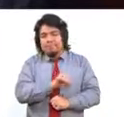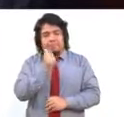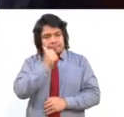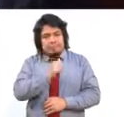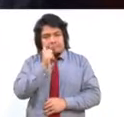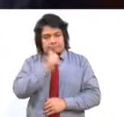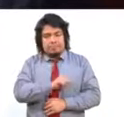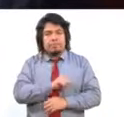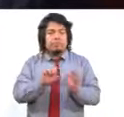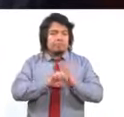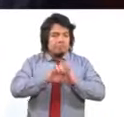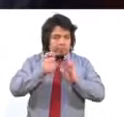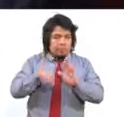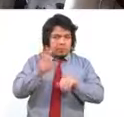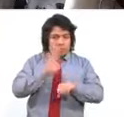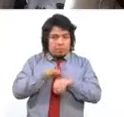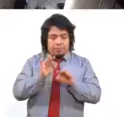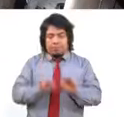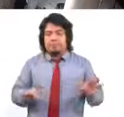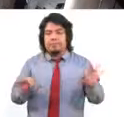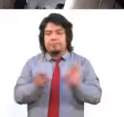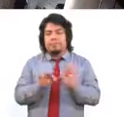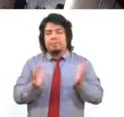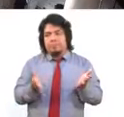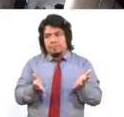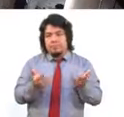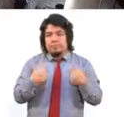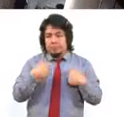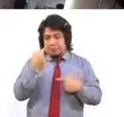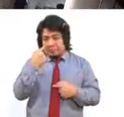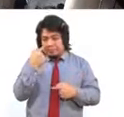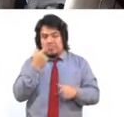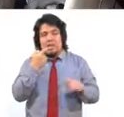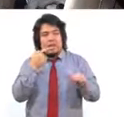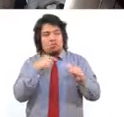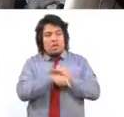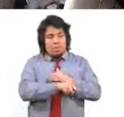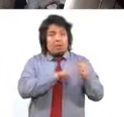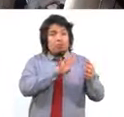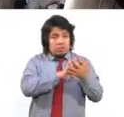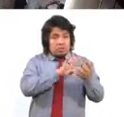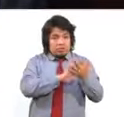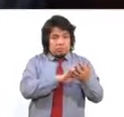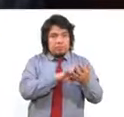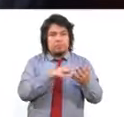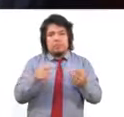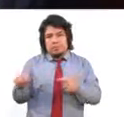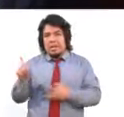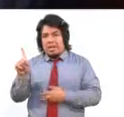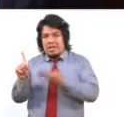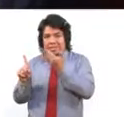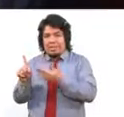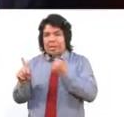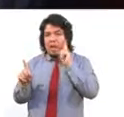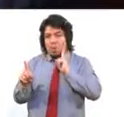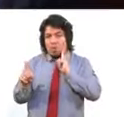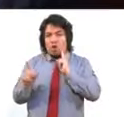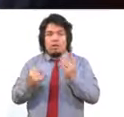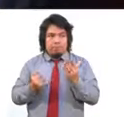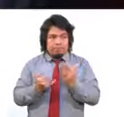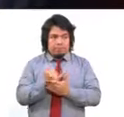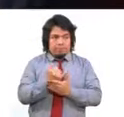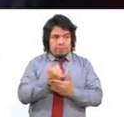en caso de que, es decir, el presentar una denuncia penal, pues tiene que ver con la decisión de la mujer, pero se les orienta para